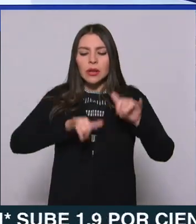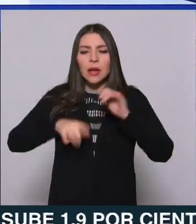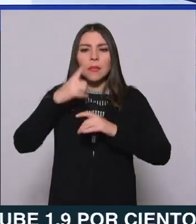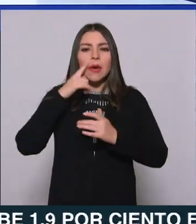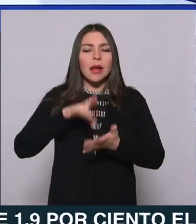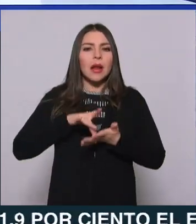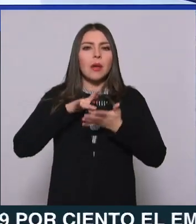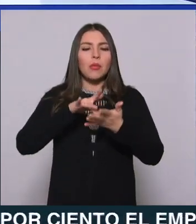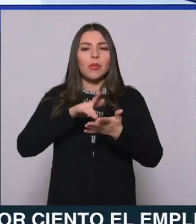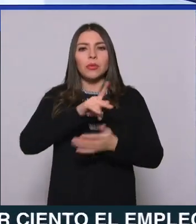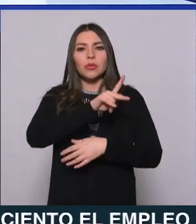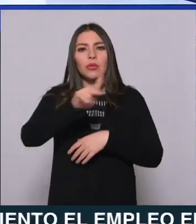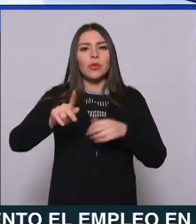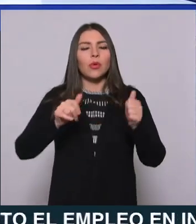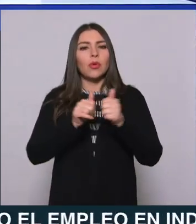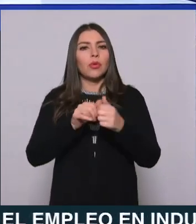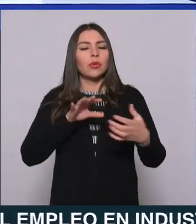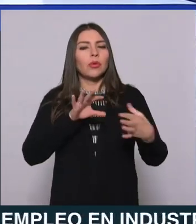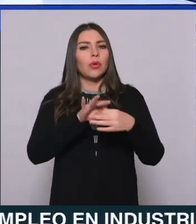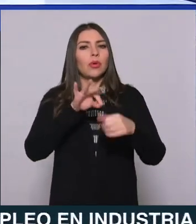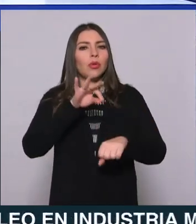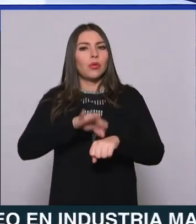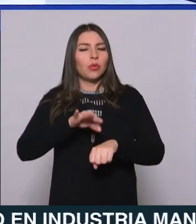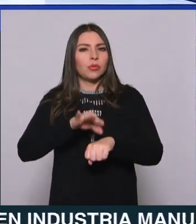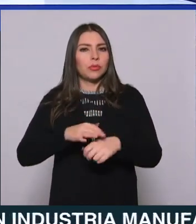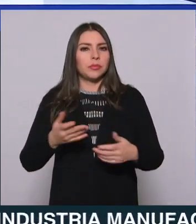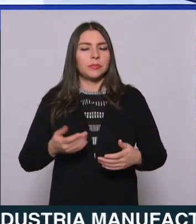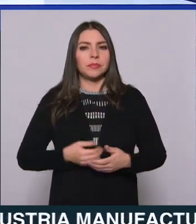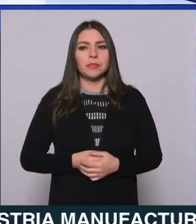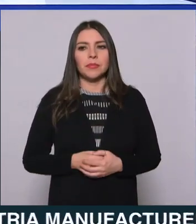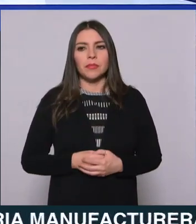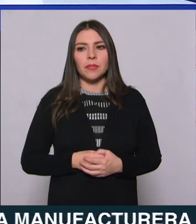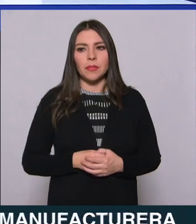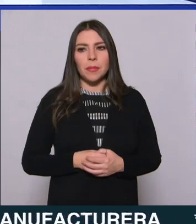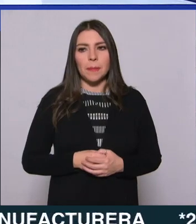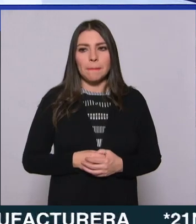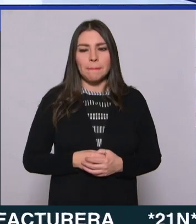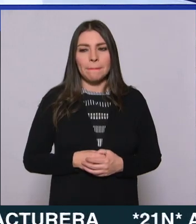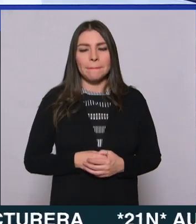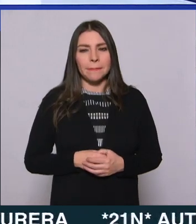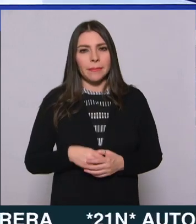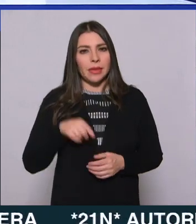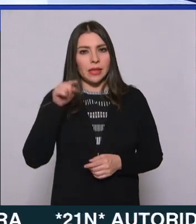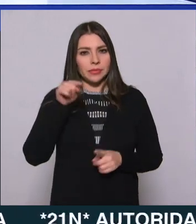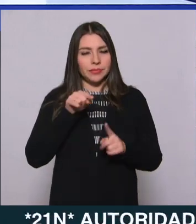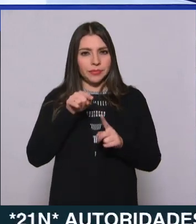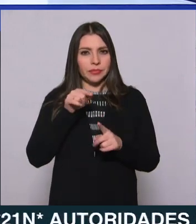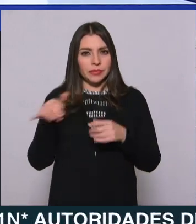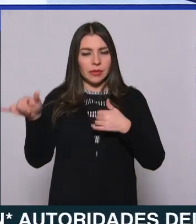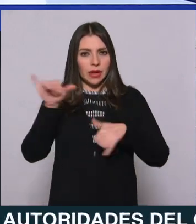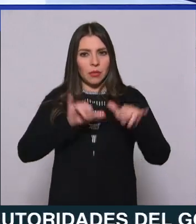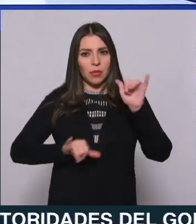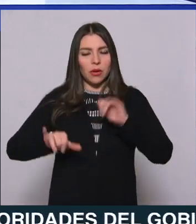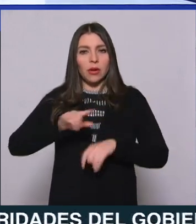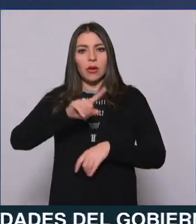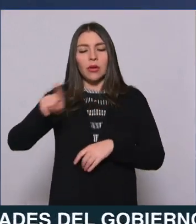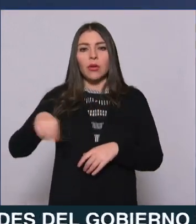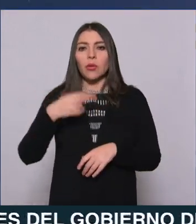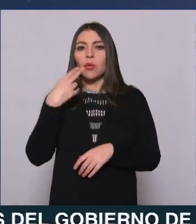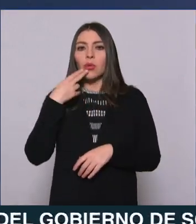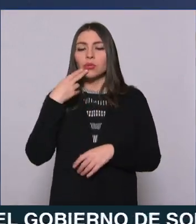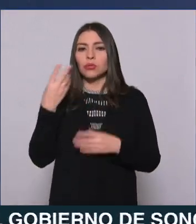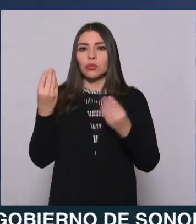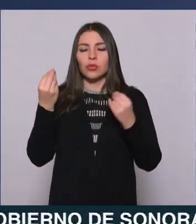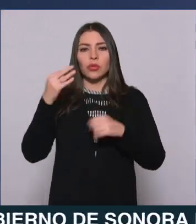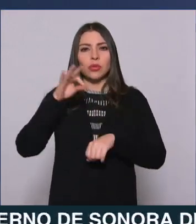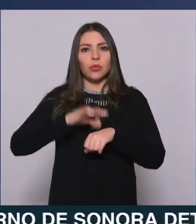Pues básicamente el laboratorio clínico es una herramienta que utilizan los médicos. El 99% de los diagnósticos